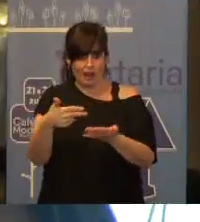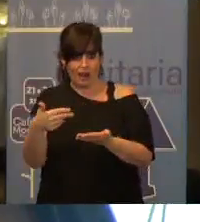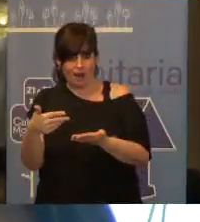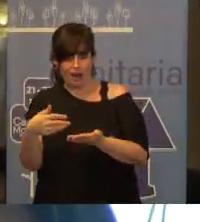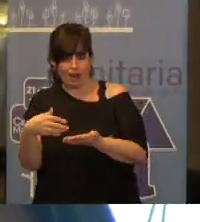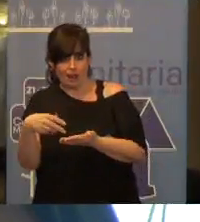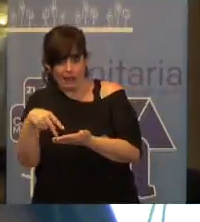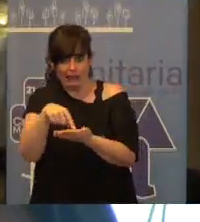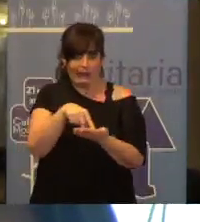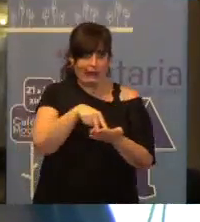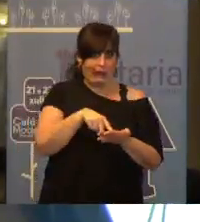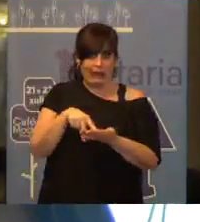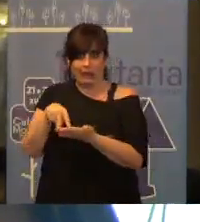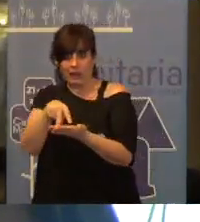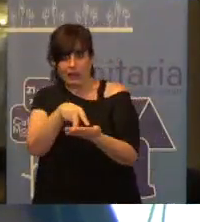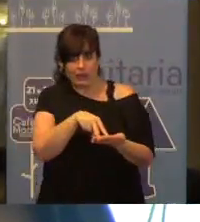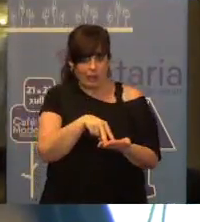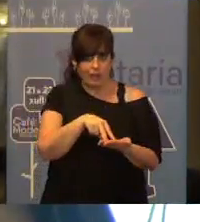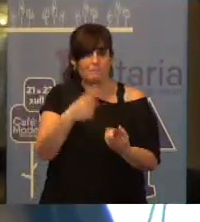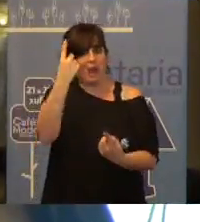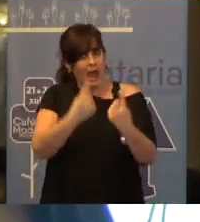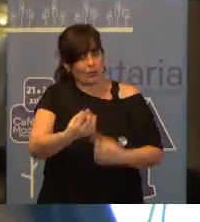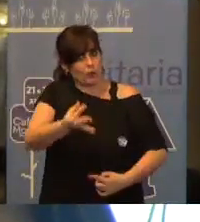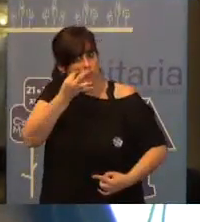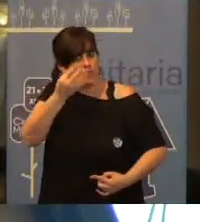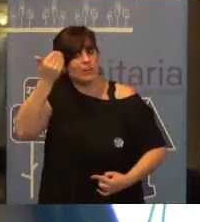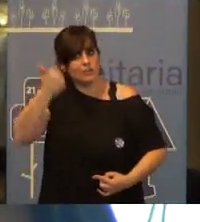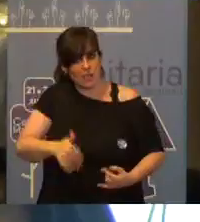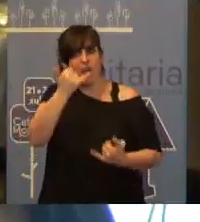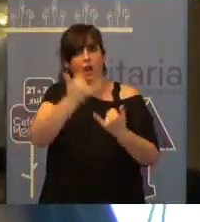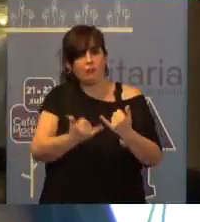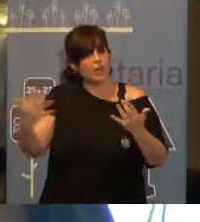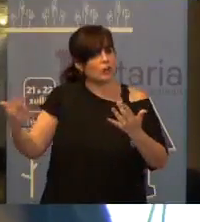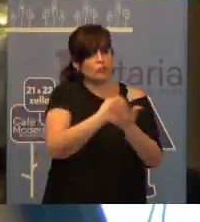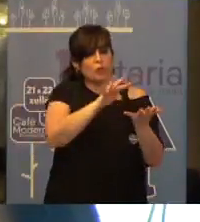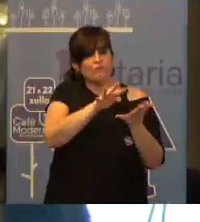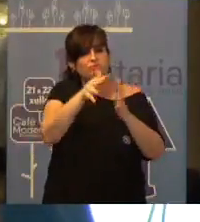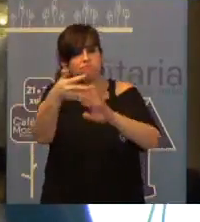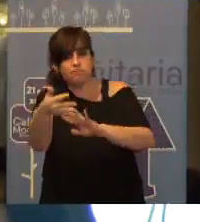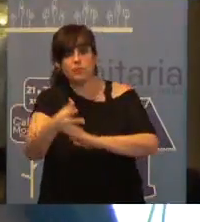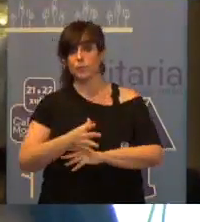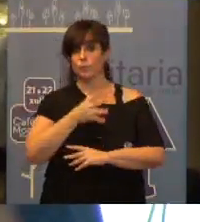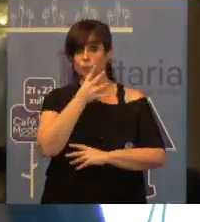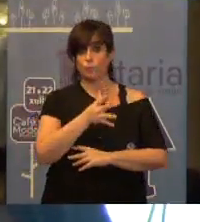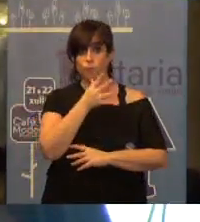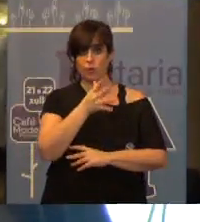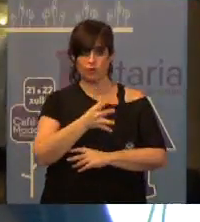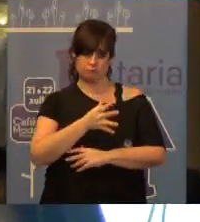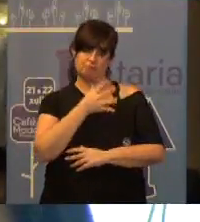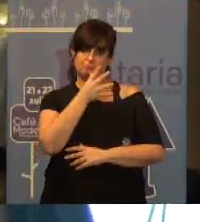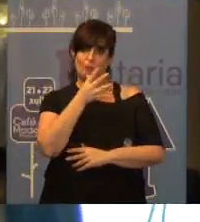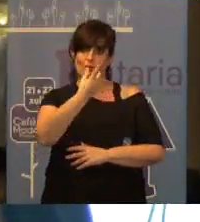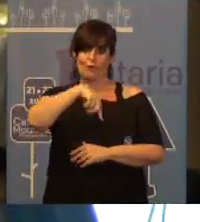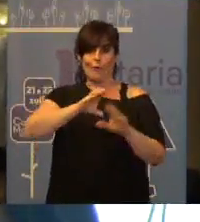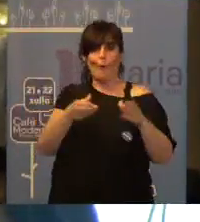vivimos, E xa vimos como, ao final, se acaba transformando todo porque, claro, o que nos vale cando estamos na oposición,